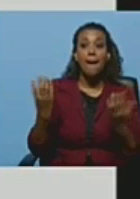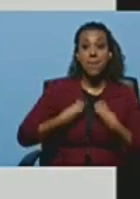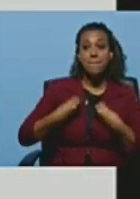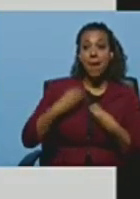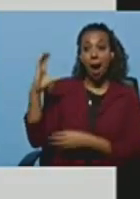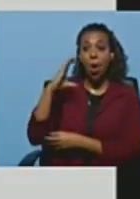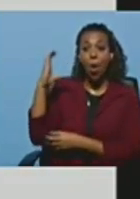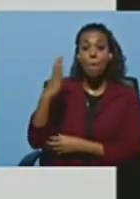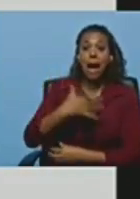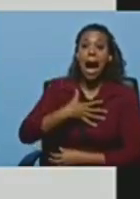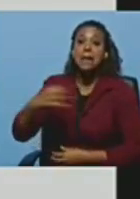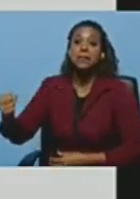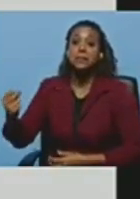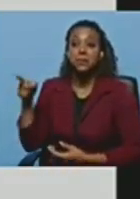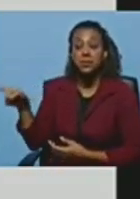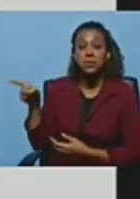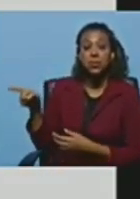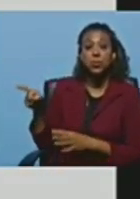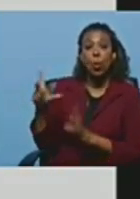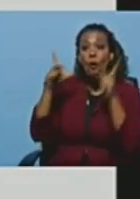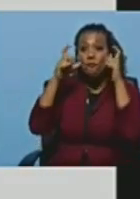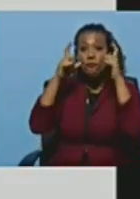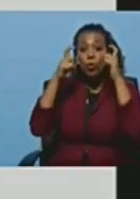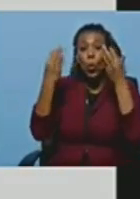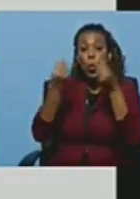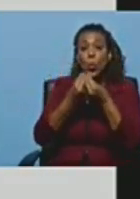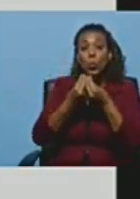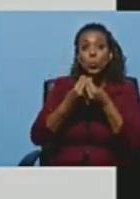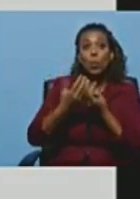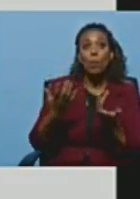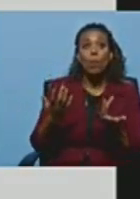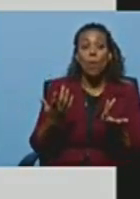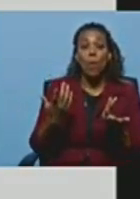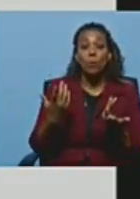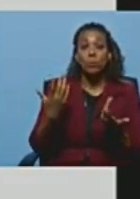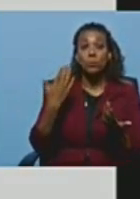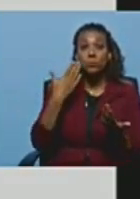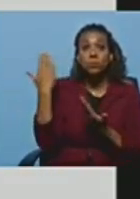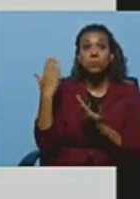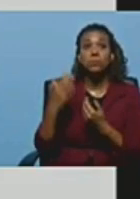Colombia. Ahí está una foto con los Guanipa.